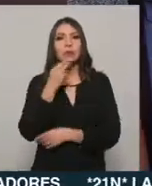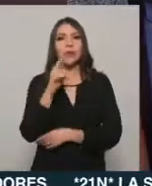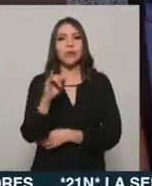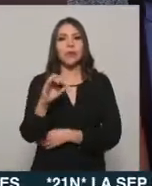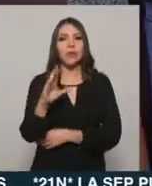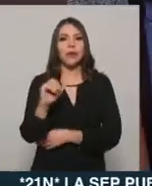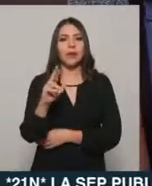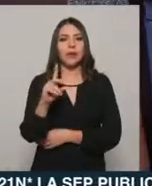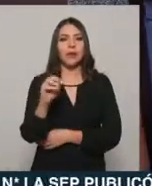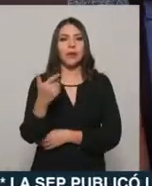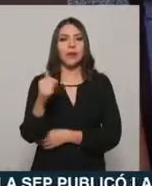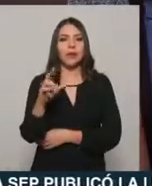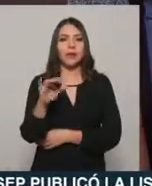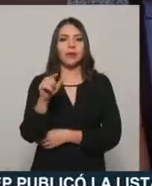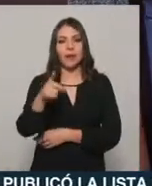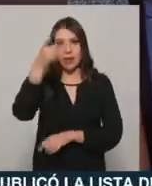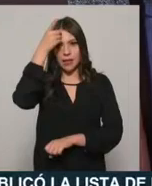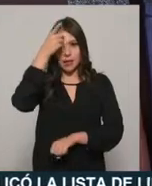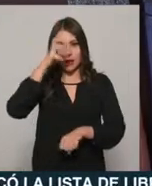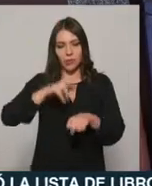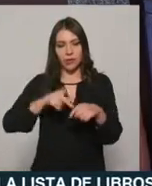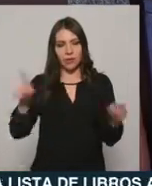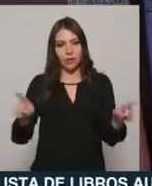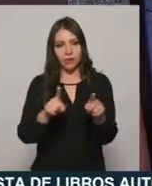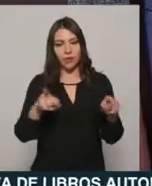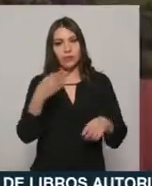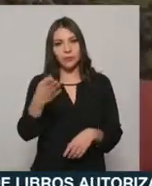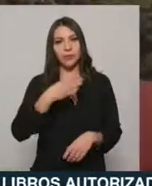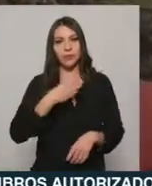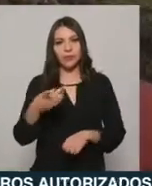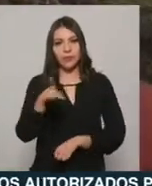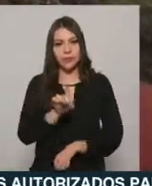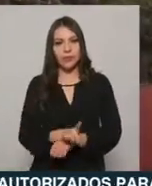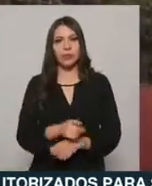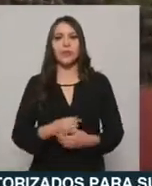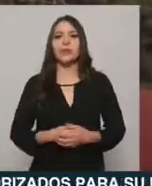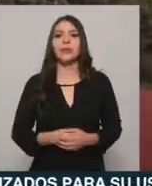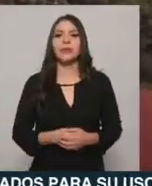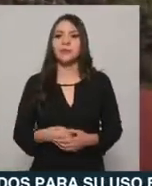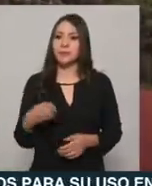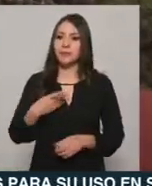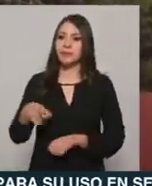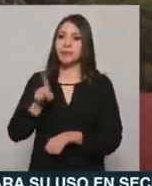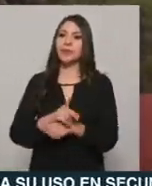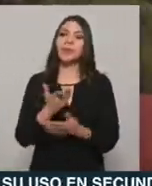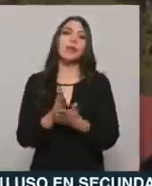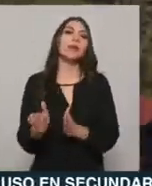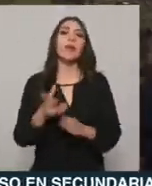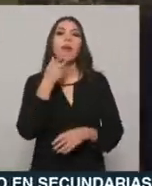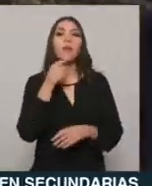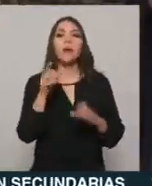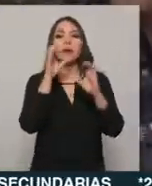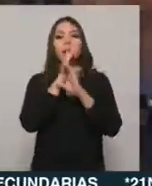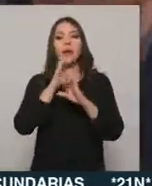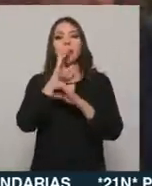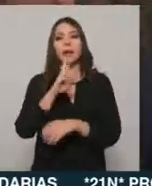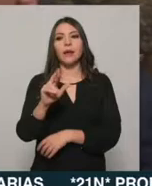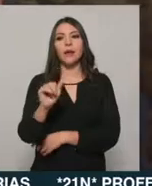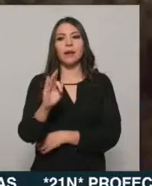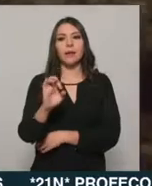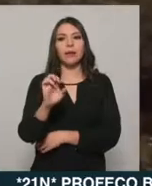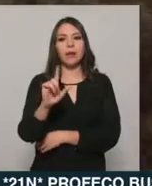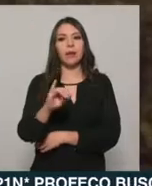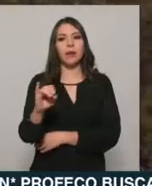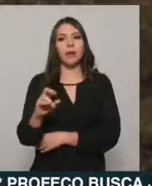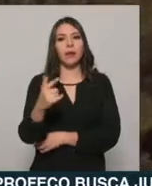Gutiérrez García. Él es director de dicha orquesta. Bienvenido, muy buenos días. Muy buenos días, muchas Y gracias. también con el cantante invitado, Rafael Jorge Negrete.